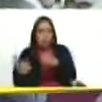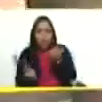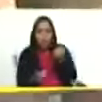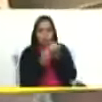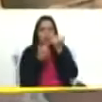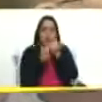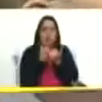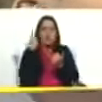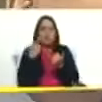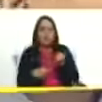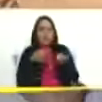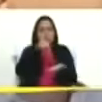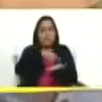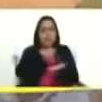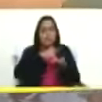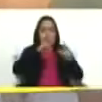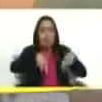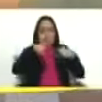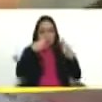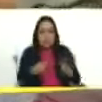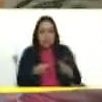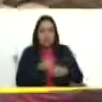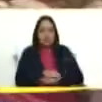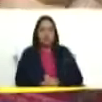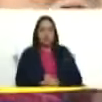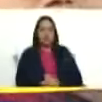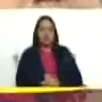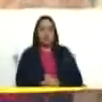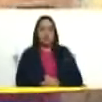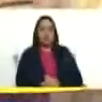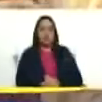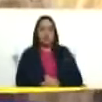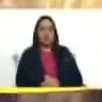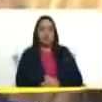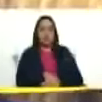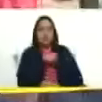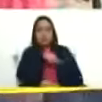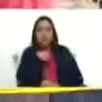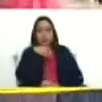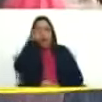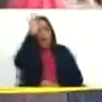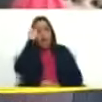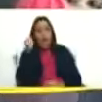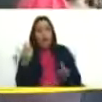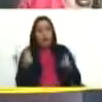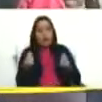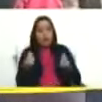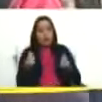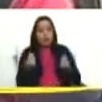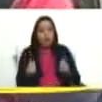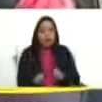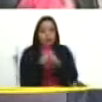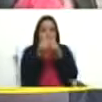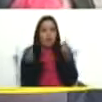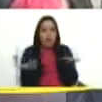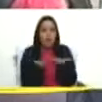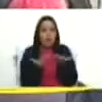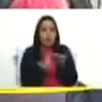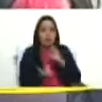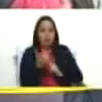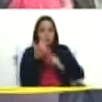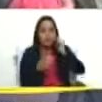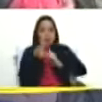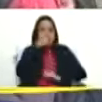formaron también parte de la rehabilitación, presidente, y nosotros aprendimos mucho. Junto a los compañeros de la Escuela de Constructor